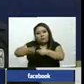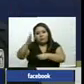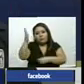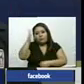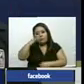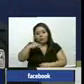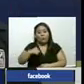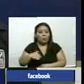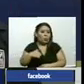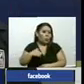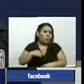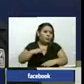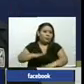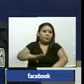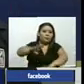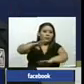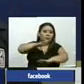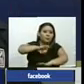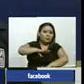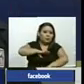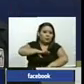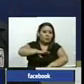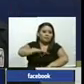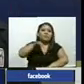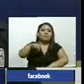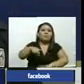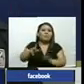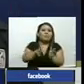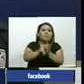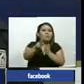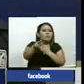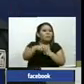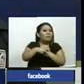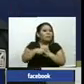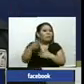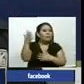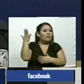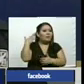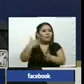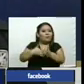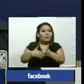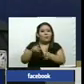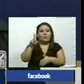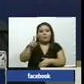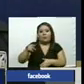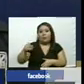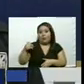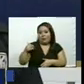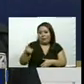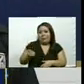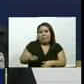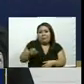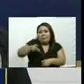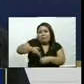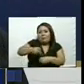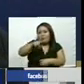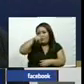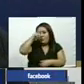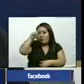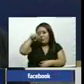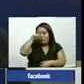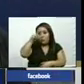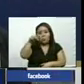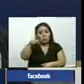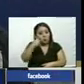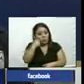muy satisfechos de este programa que iniciamos hace año y medio, cuando recién entramos a la Alcaldía de San Salvador, y que está